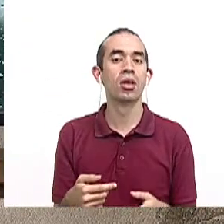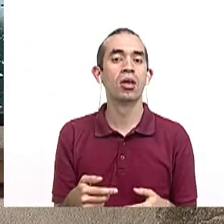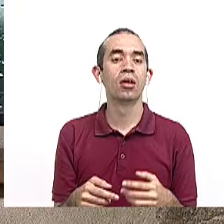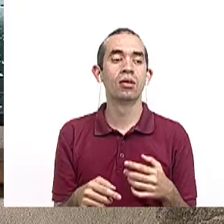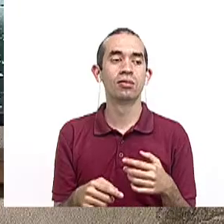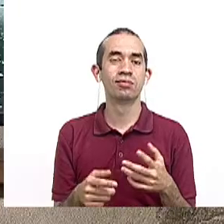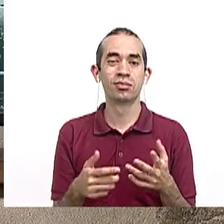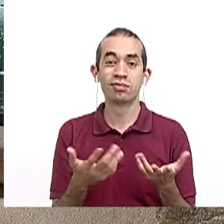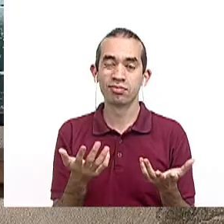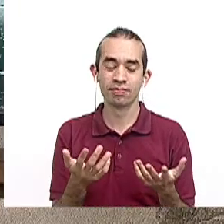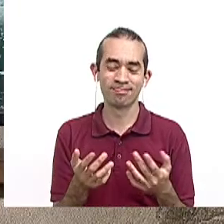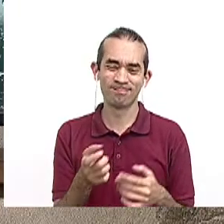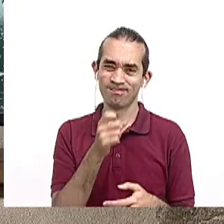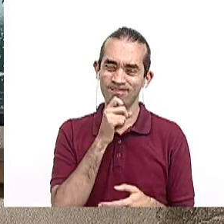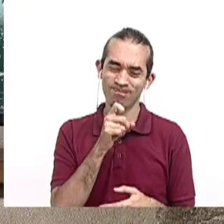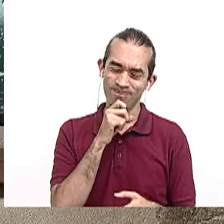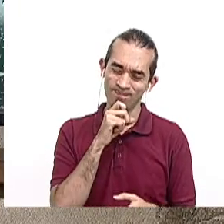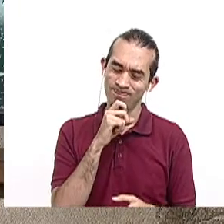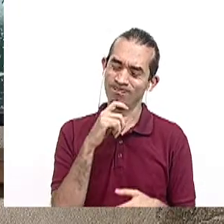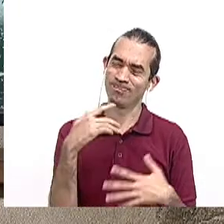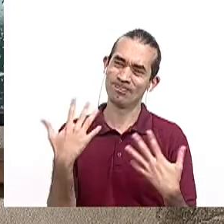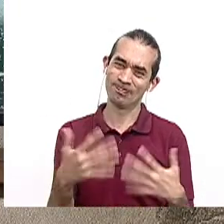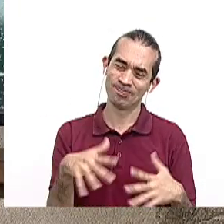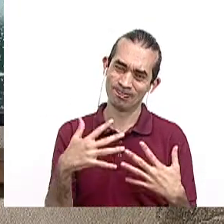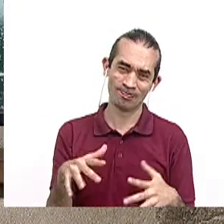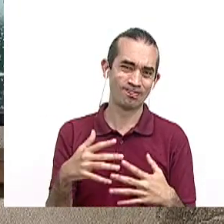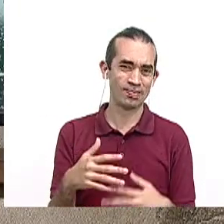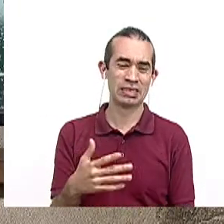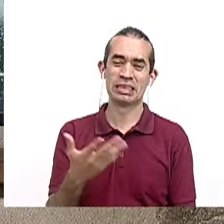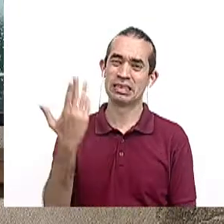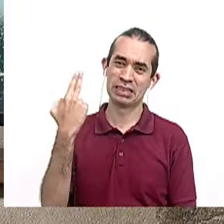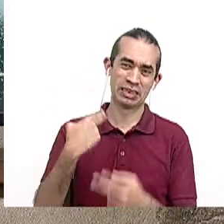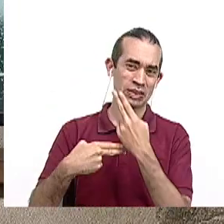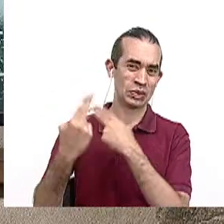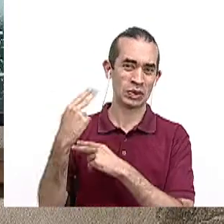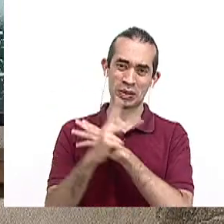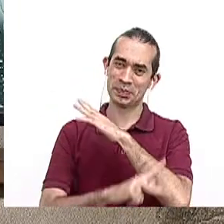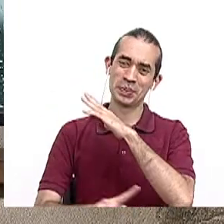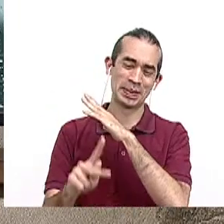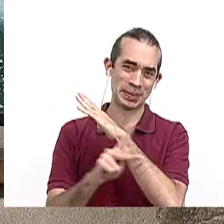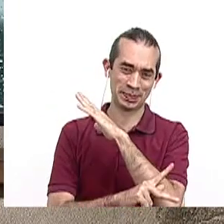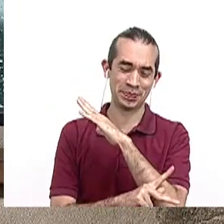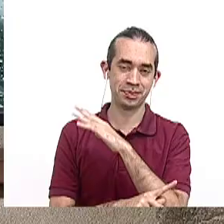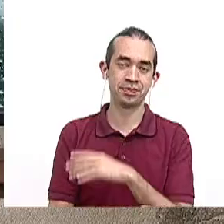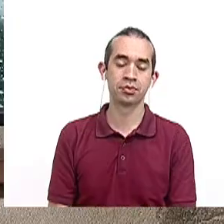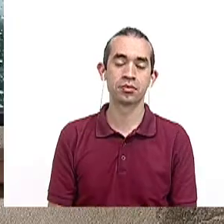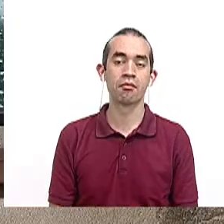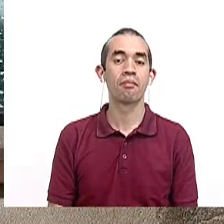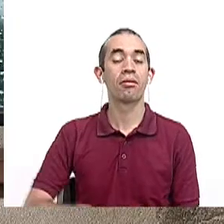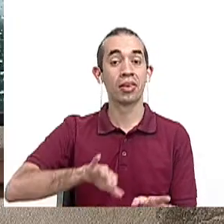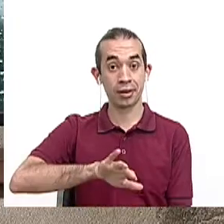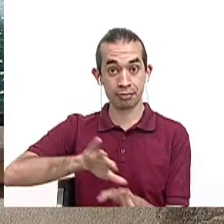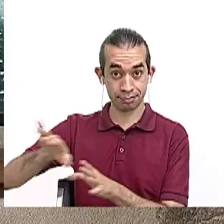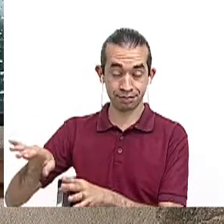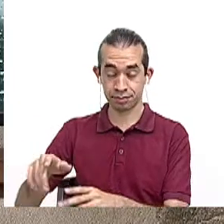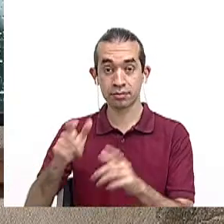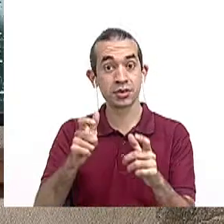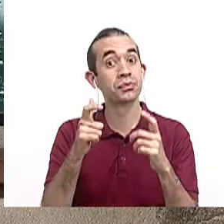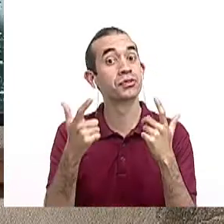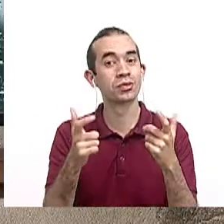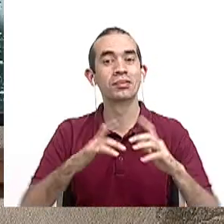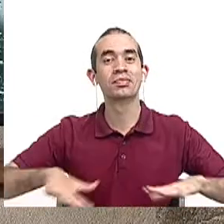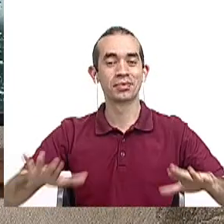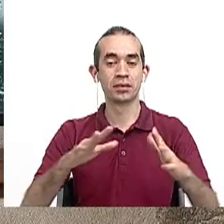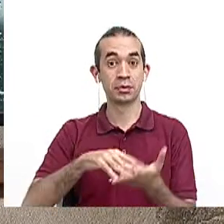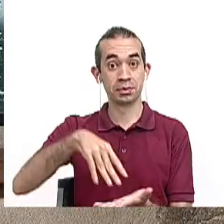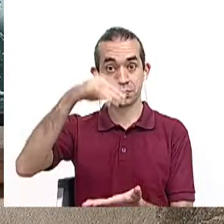momento muy difícil y muy duro para nuestra historia patria. Bueno, afortunadamente hoy estamos en este espacio de